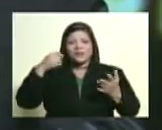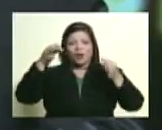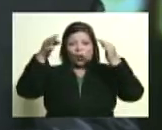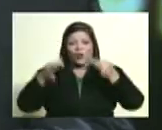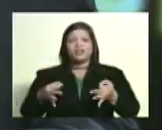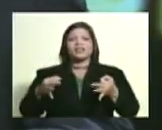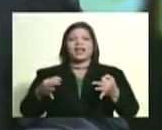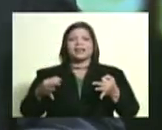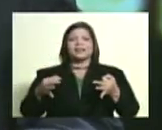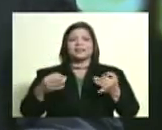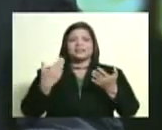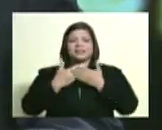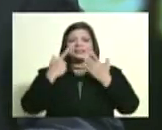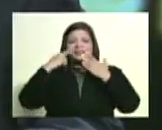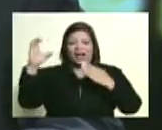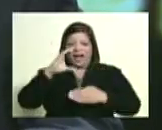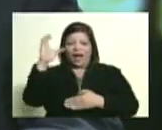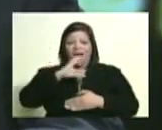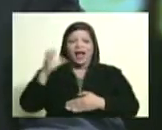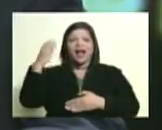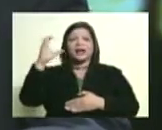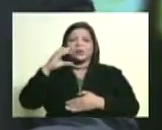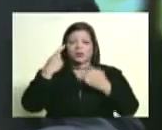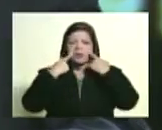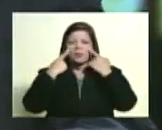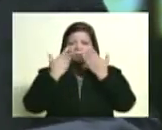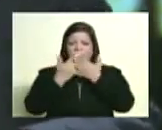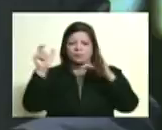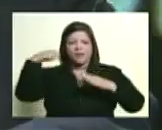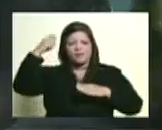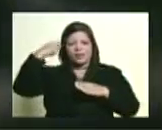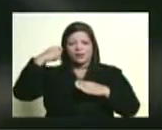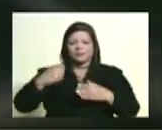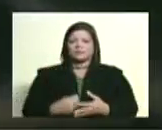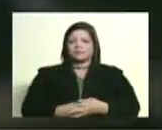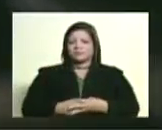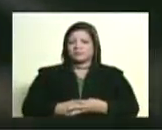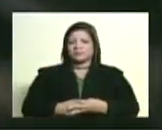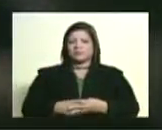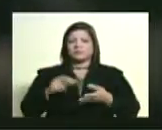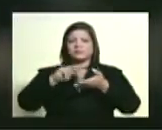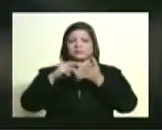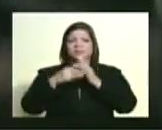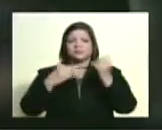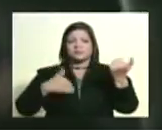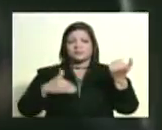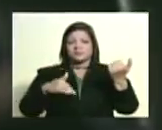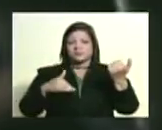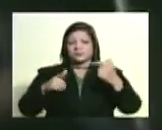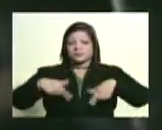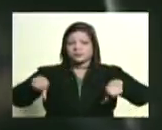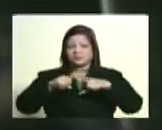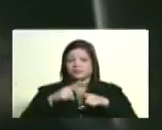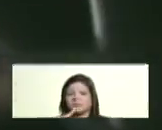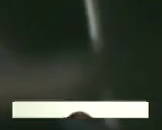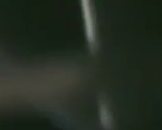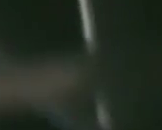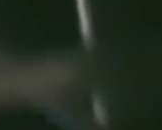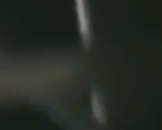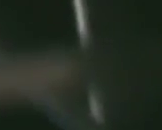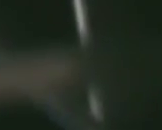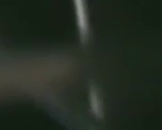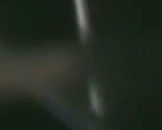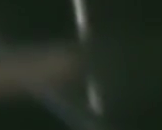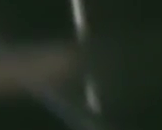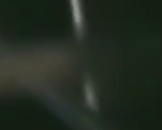original, es de TV Caricuao. Vamos a verlo. Hubo tantos borrones sobre un papel escrito, y el